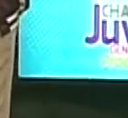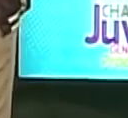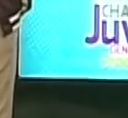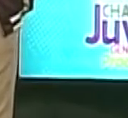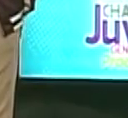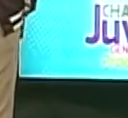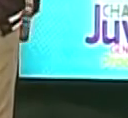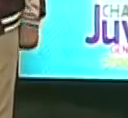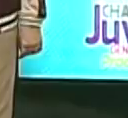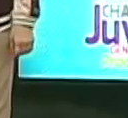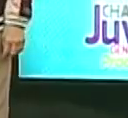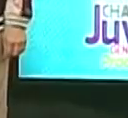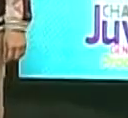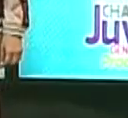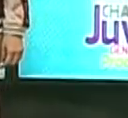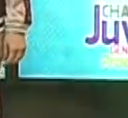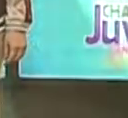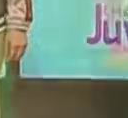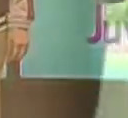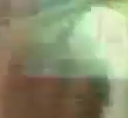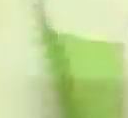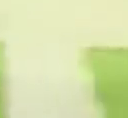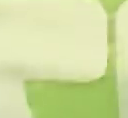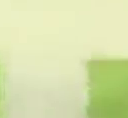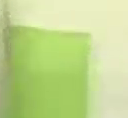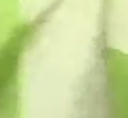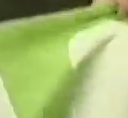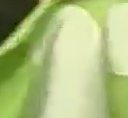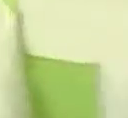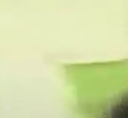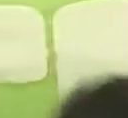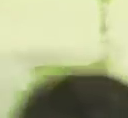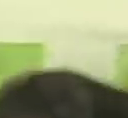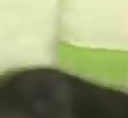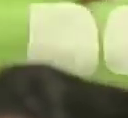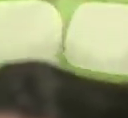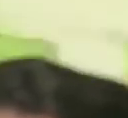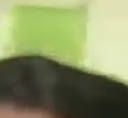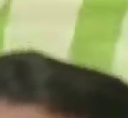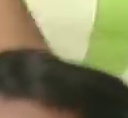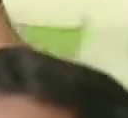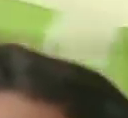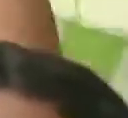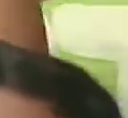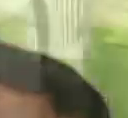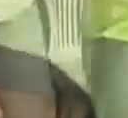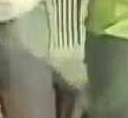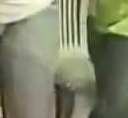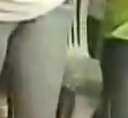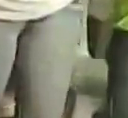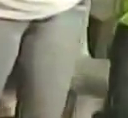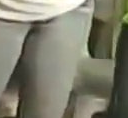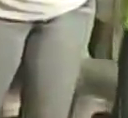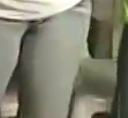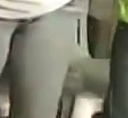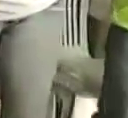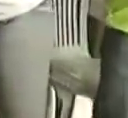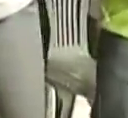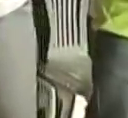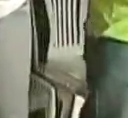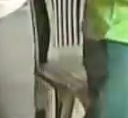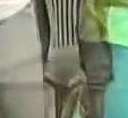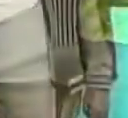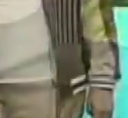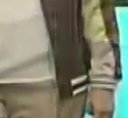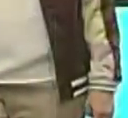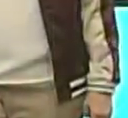3, 1, 2 y 3. ¿Cómo es? Venezuela, tierra caliente donde suenan tambores. Venezuela, donde llueve